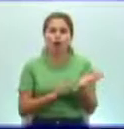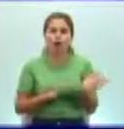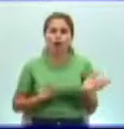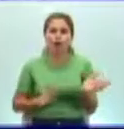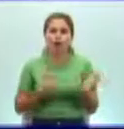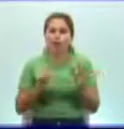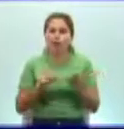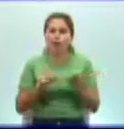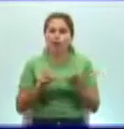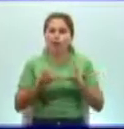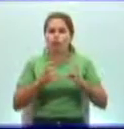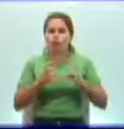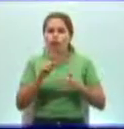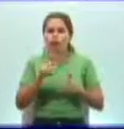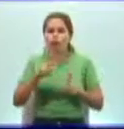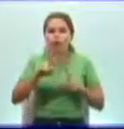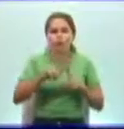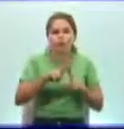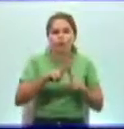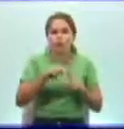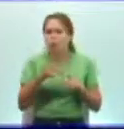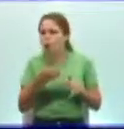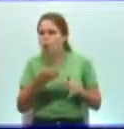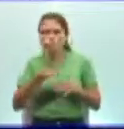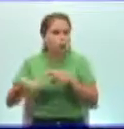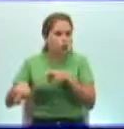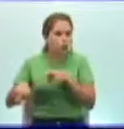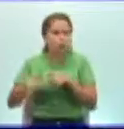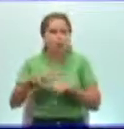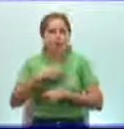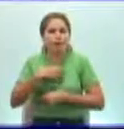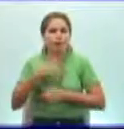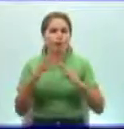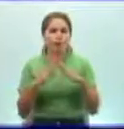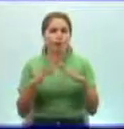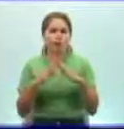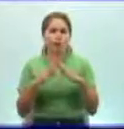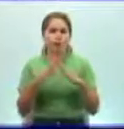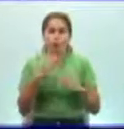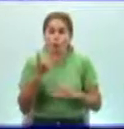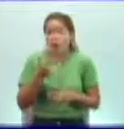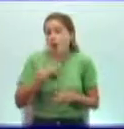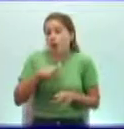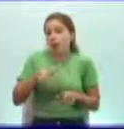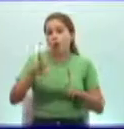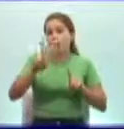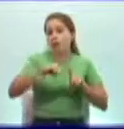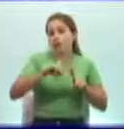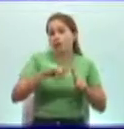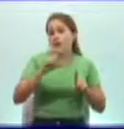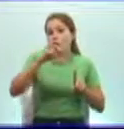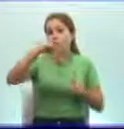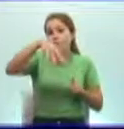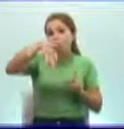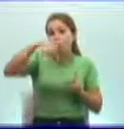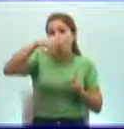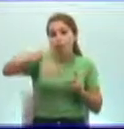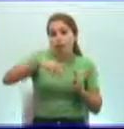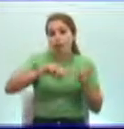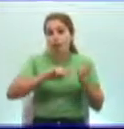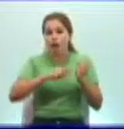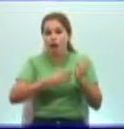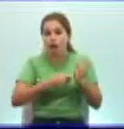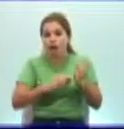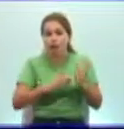hace funcionar a los equipos electrónicos que tenemos en nuestras casas. Bueno, pues la televisión, las bombillas, la radio,